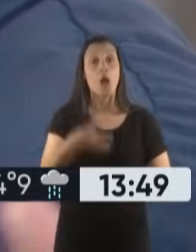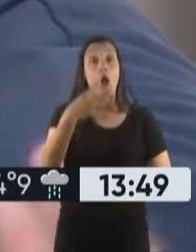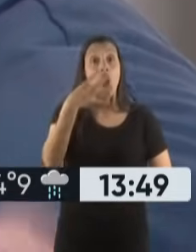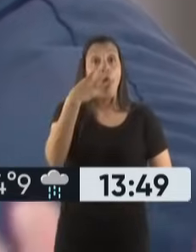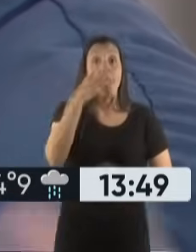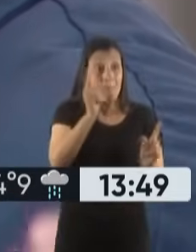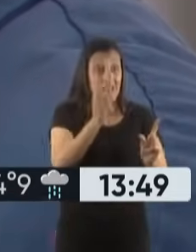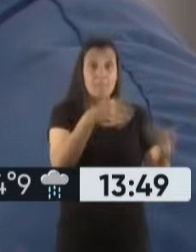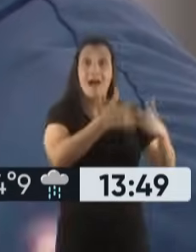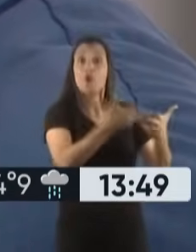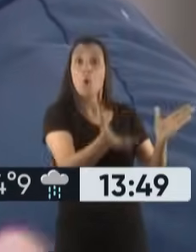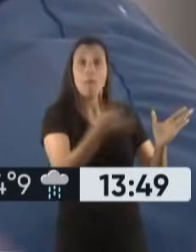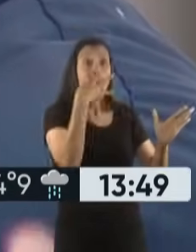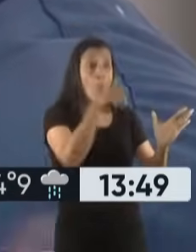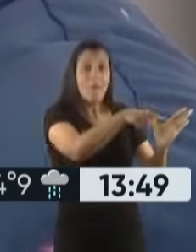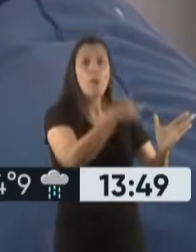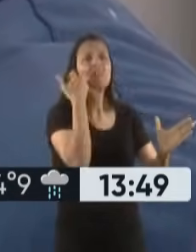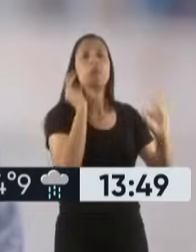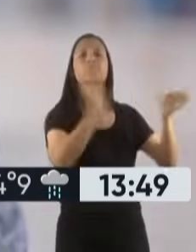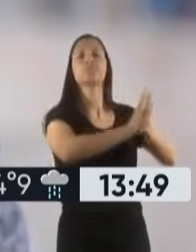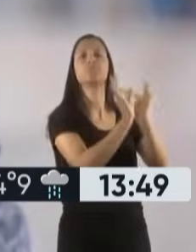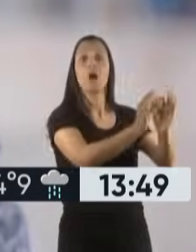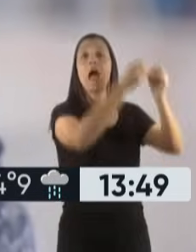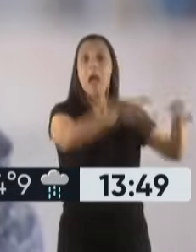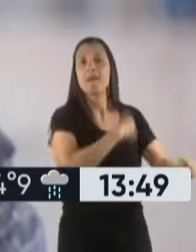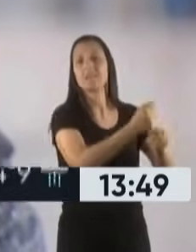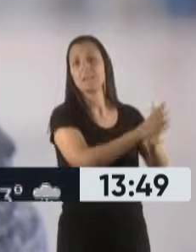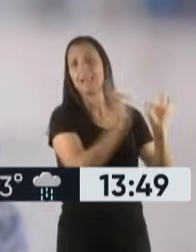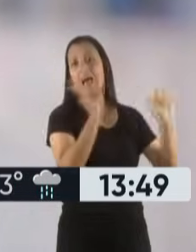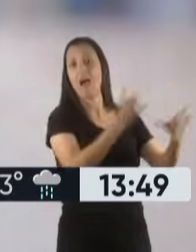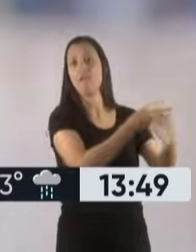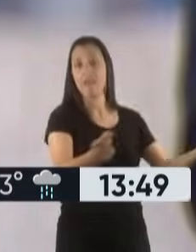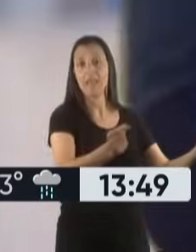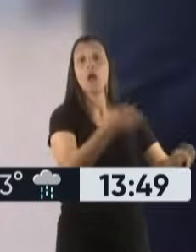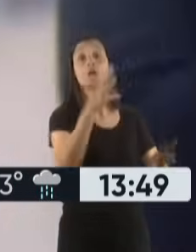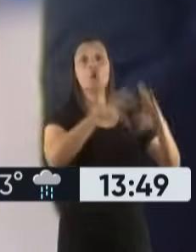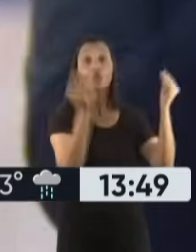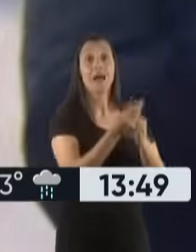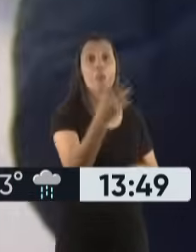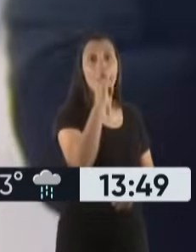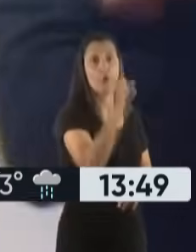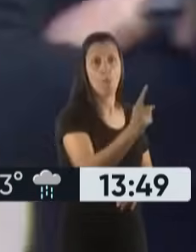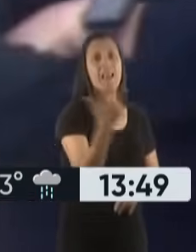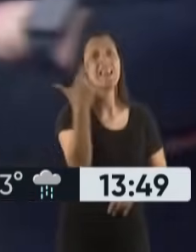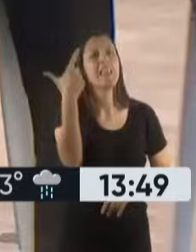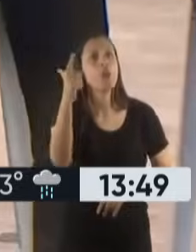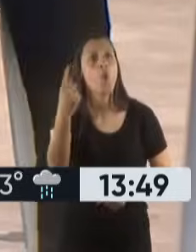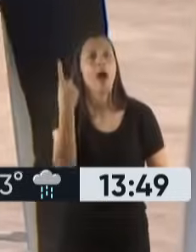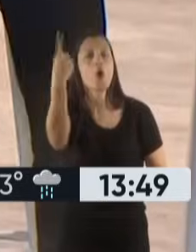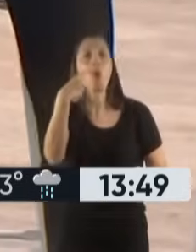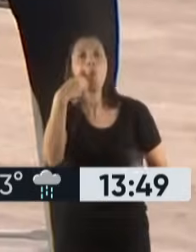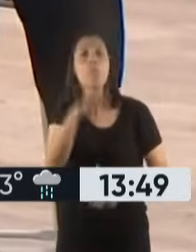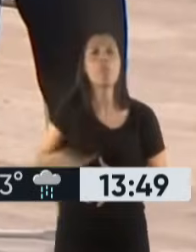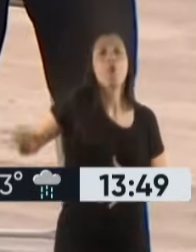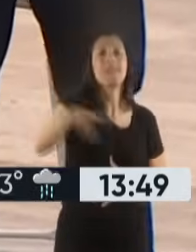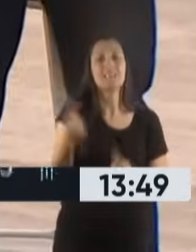de esas obras ya están terminadas, las empezamos y las terminamos. No hay un solo